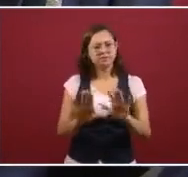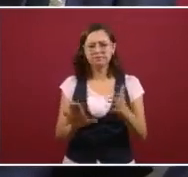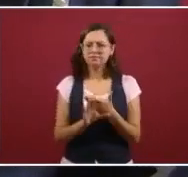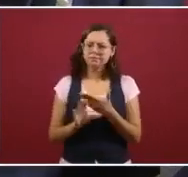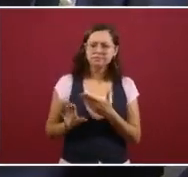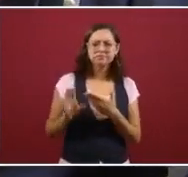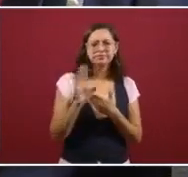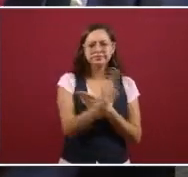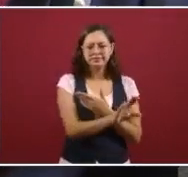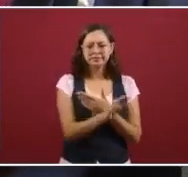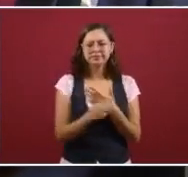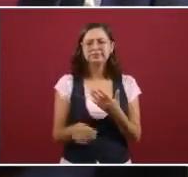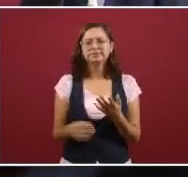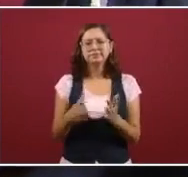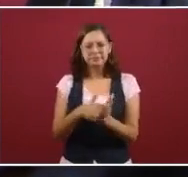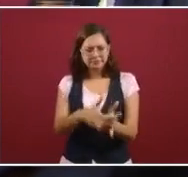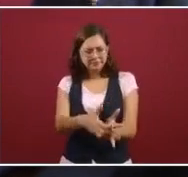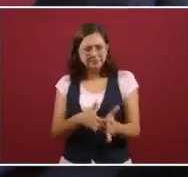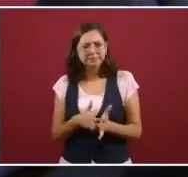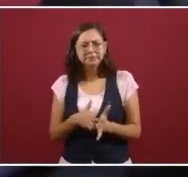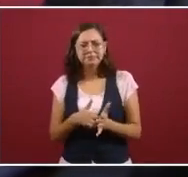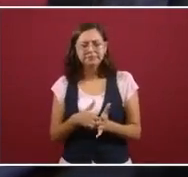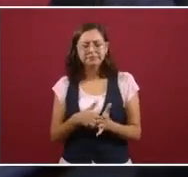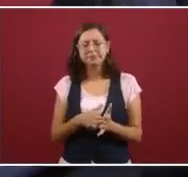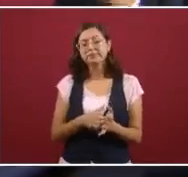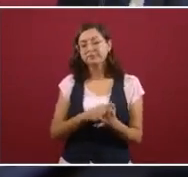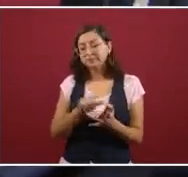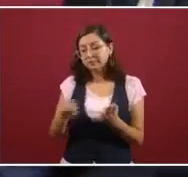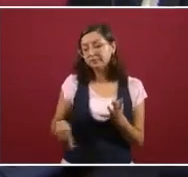y si se añade a esto